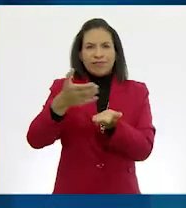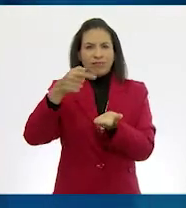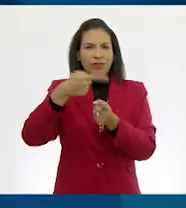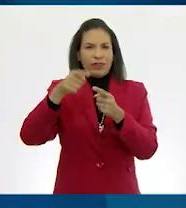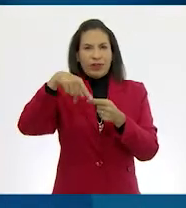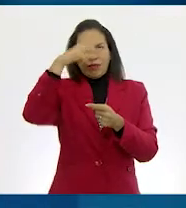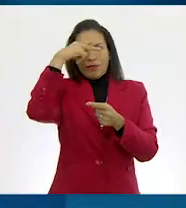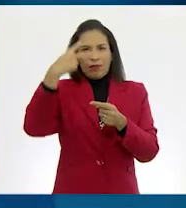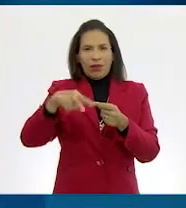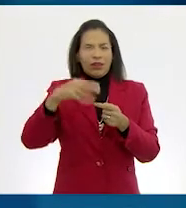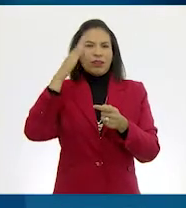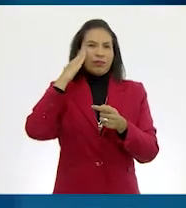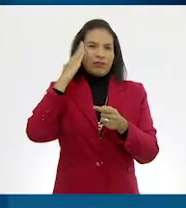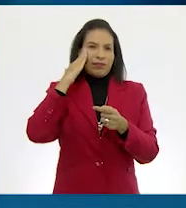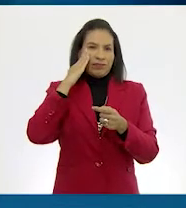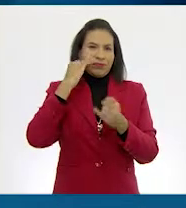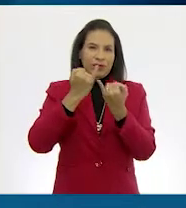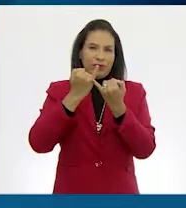mexico